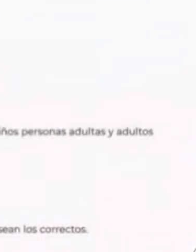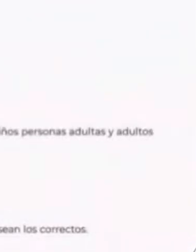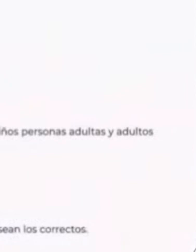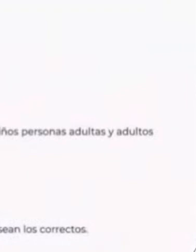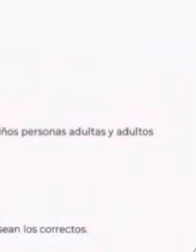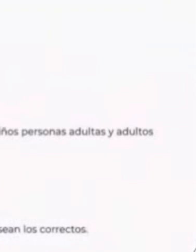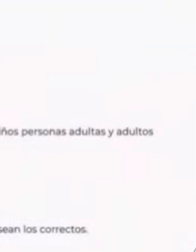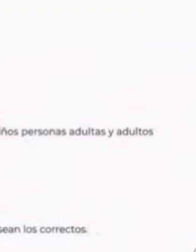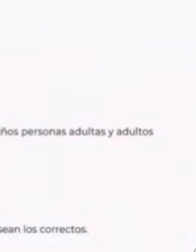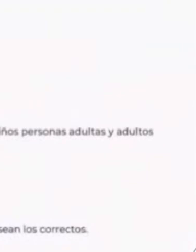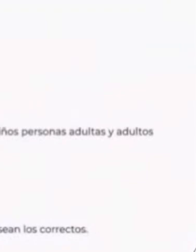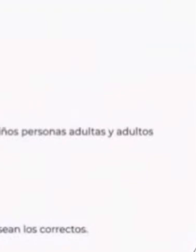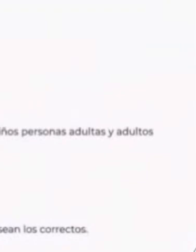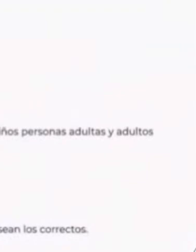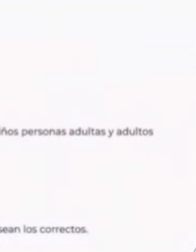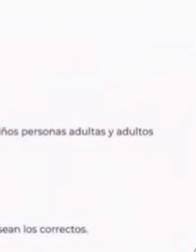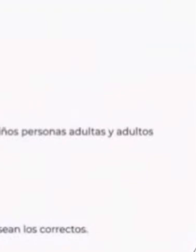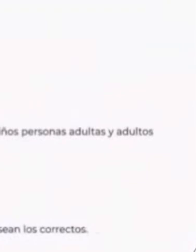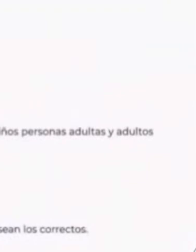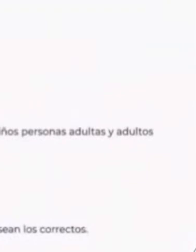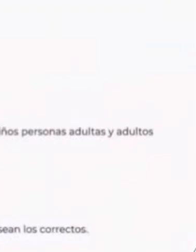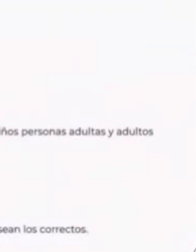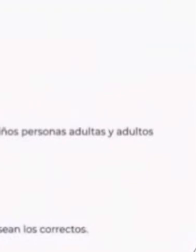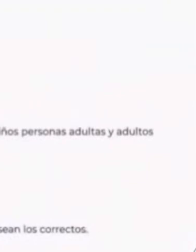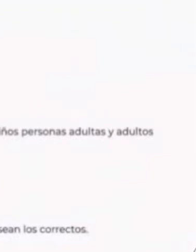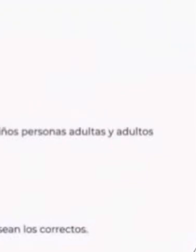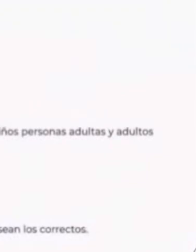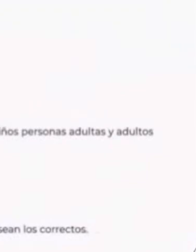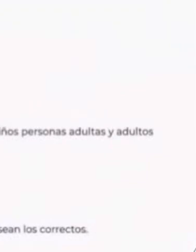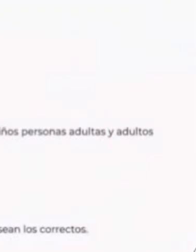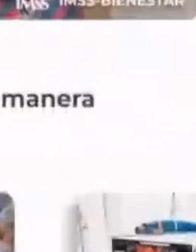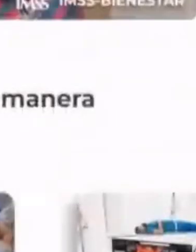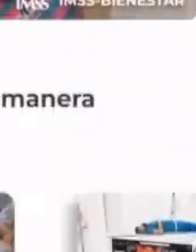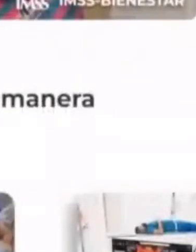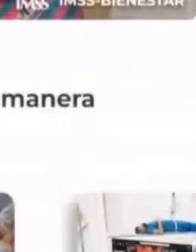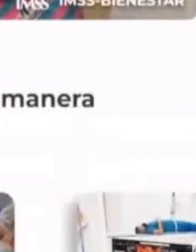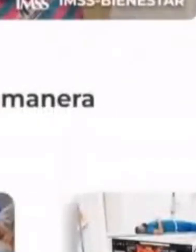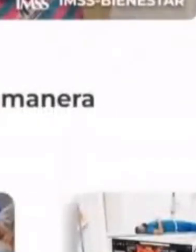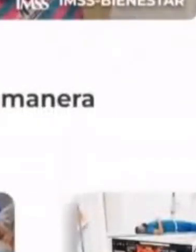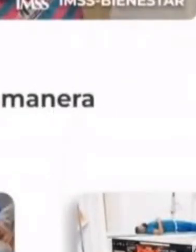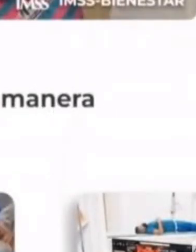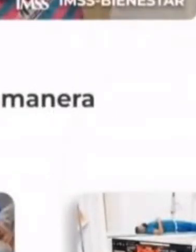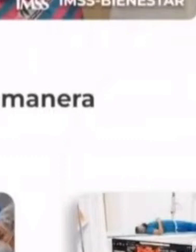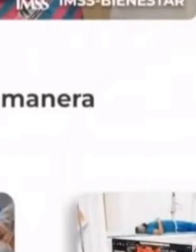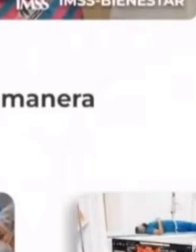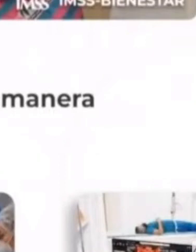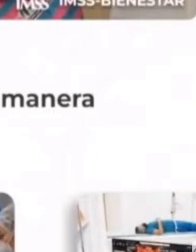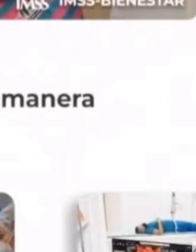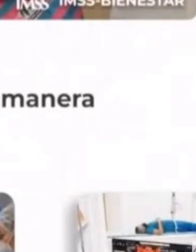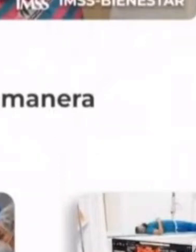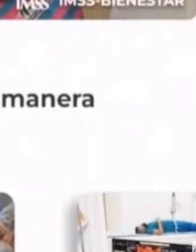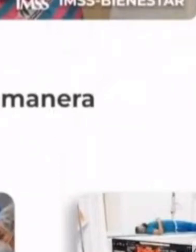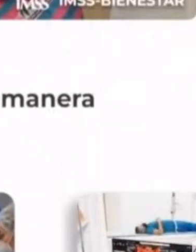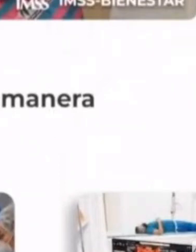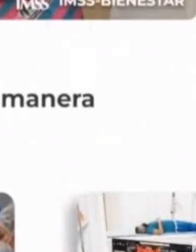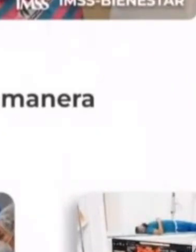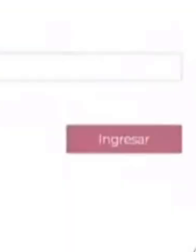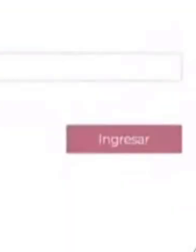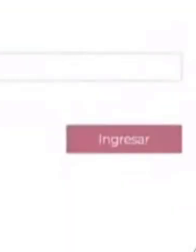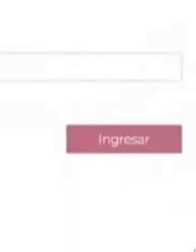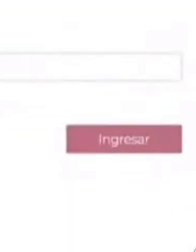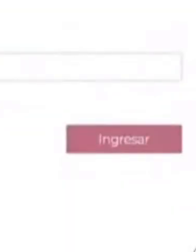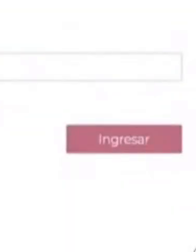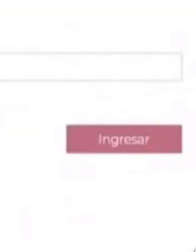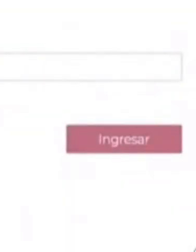estamos solicitando la carga de una fotografía de ser posible. De no ser posible, en el lugar en donde se va a llevar a cabo también la entrega de